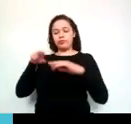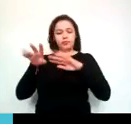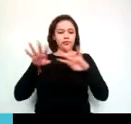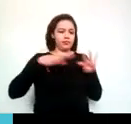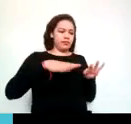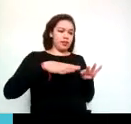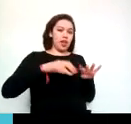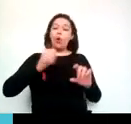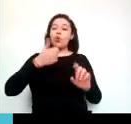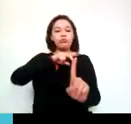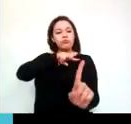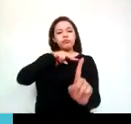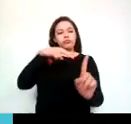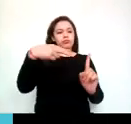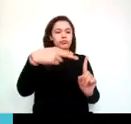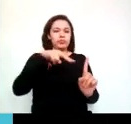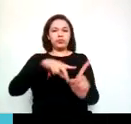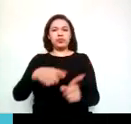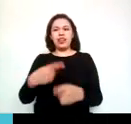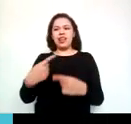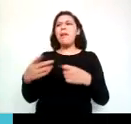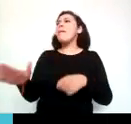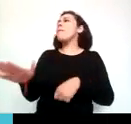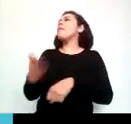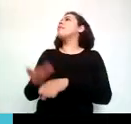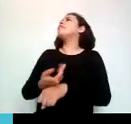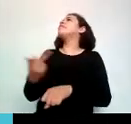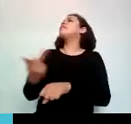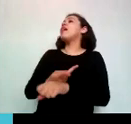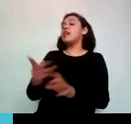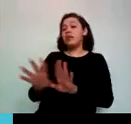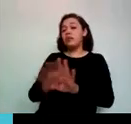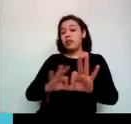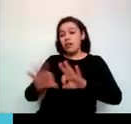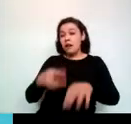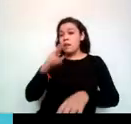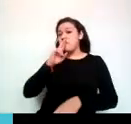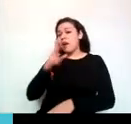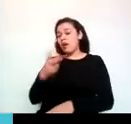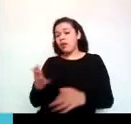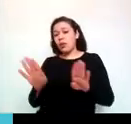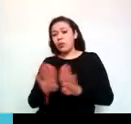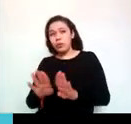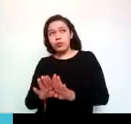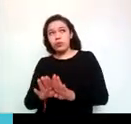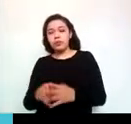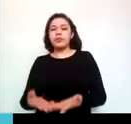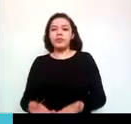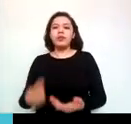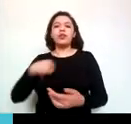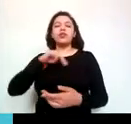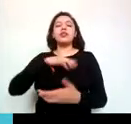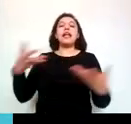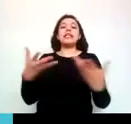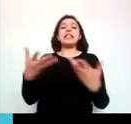otra perspectiva, en el ver qué les sucede, cómo podemos hacer para que trabajen de una mejor manera, cómo podemos hacer para que los